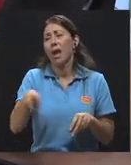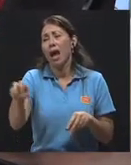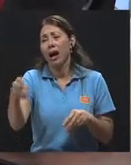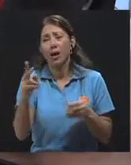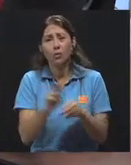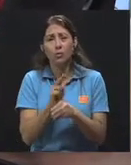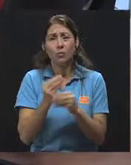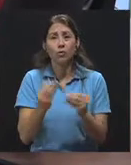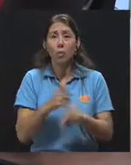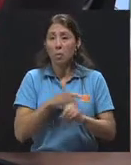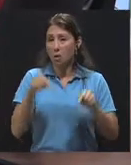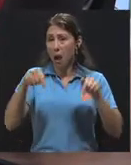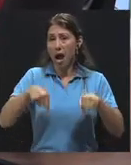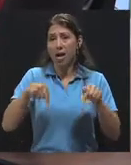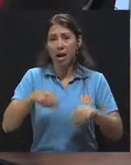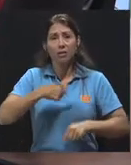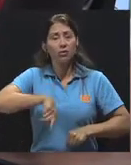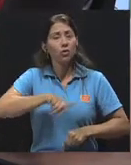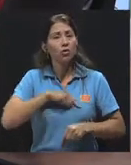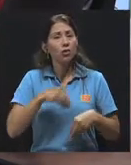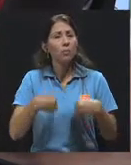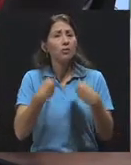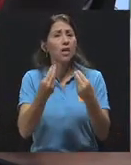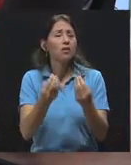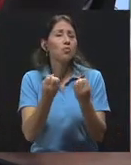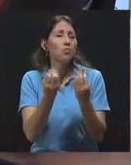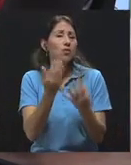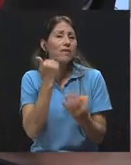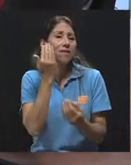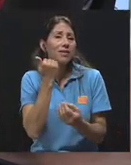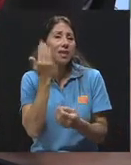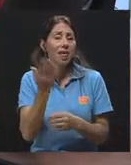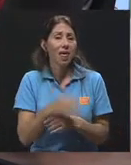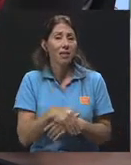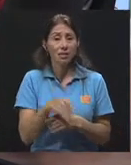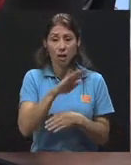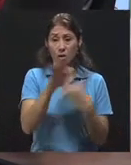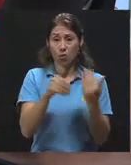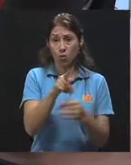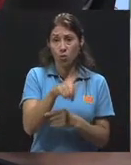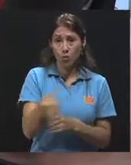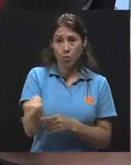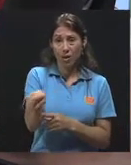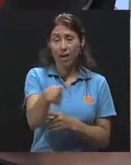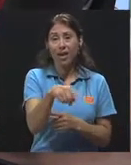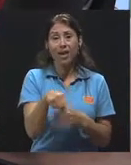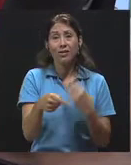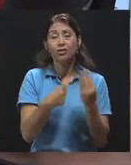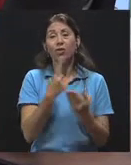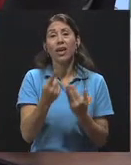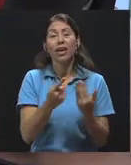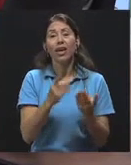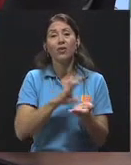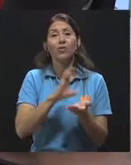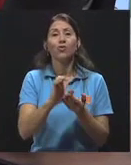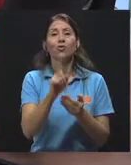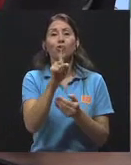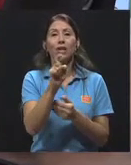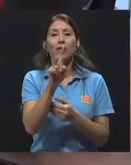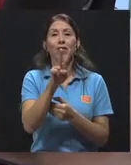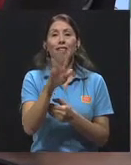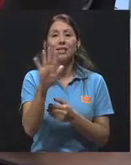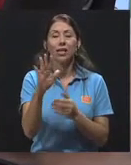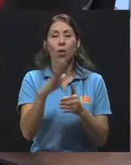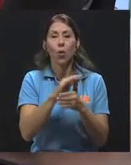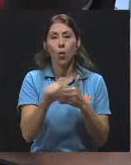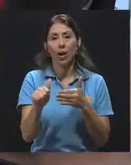trayendo, digamos, todos estos de facilidad costaron $125 o su equivalente en moneda local, porque era un precio que se